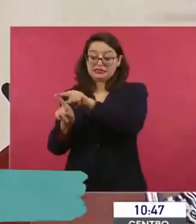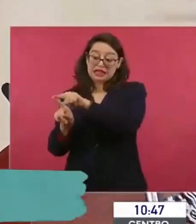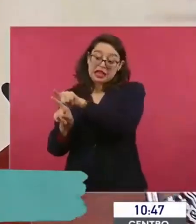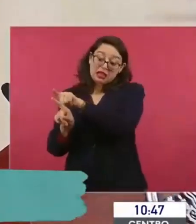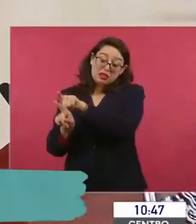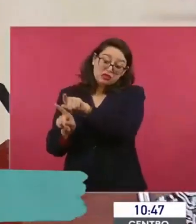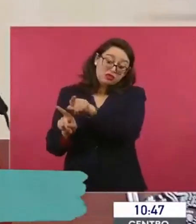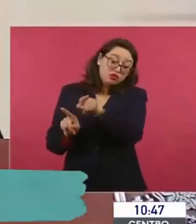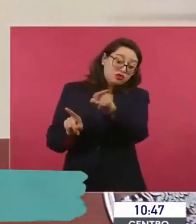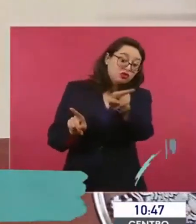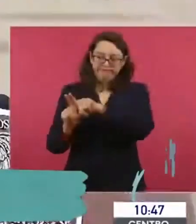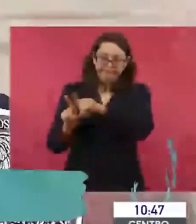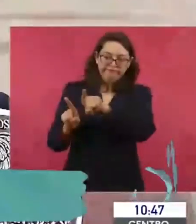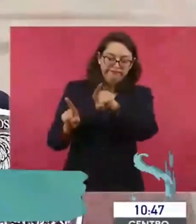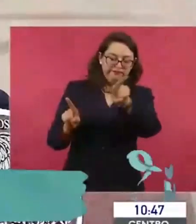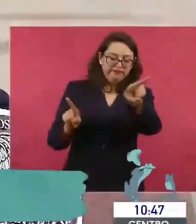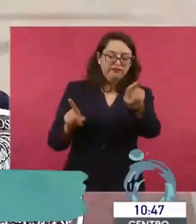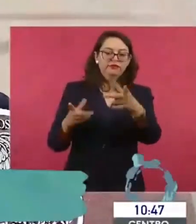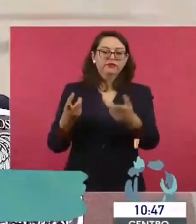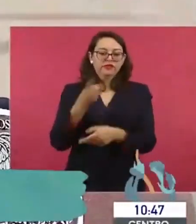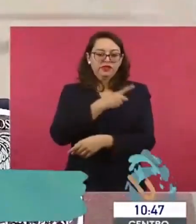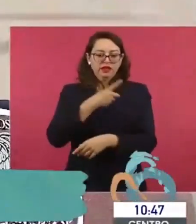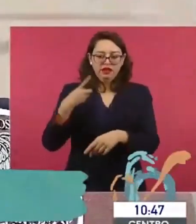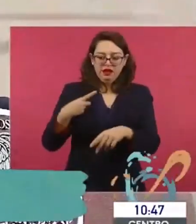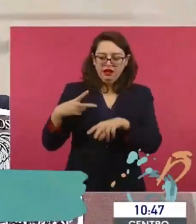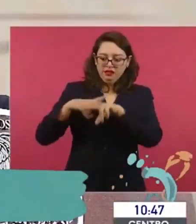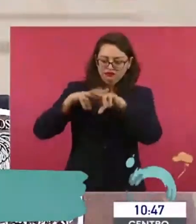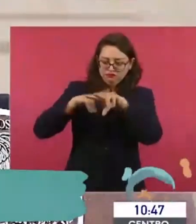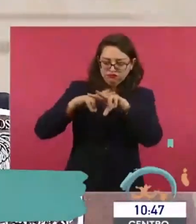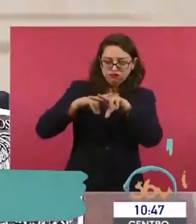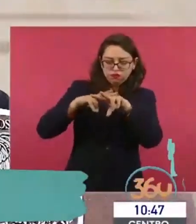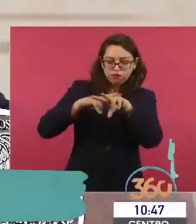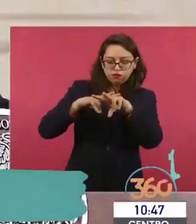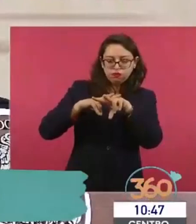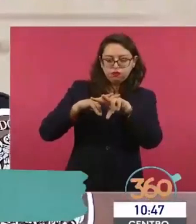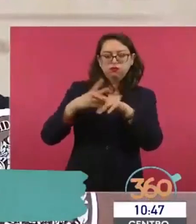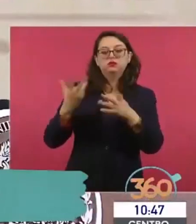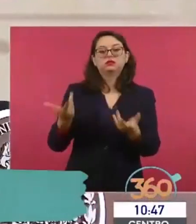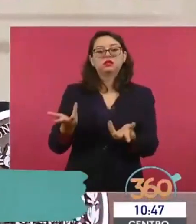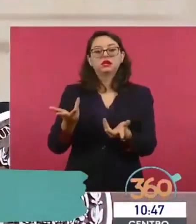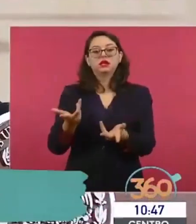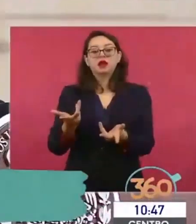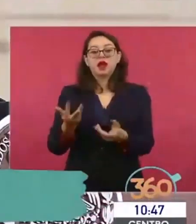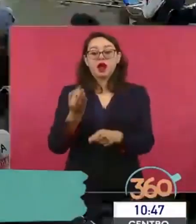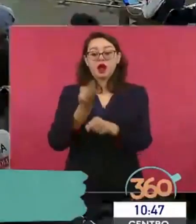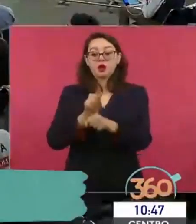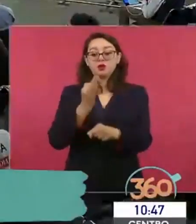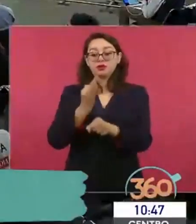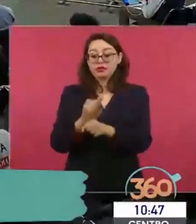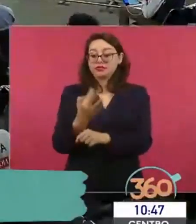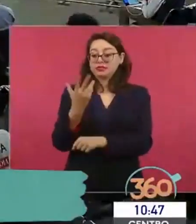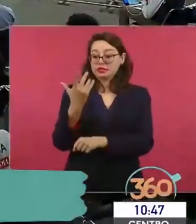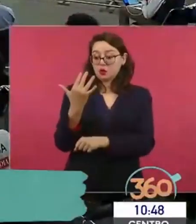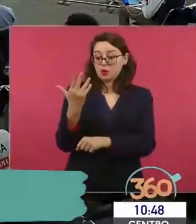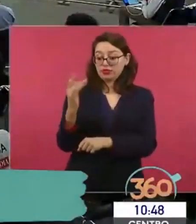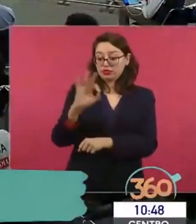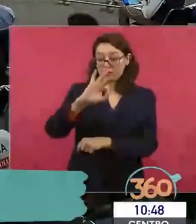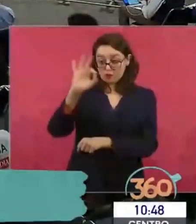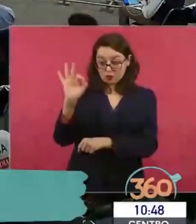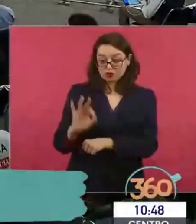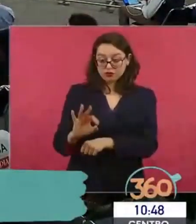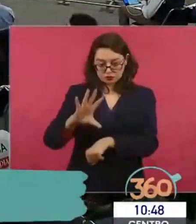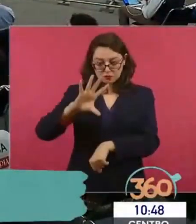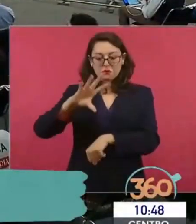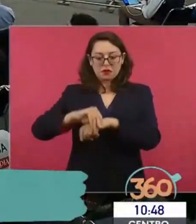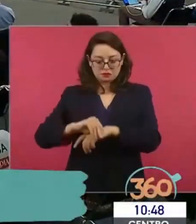bocas como 100 km pero solo se tiene la mitad del derecho de vía ya no ya no me ya no nos